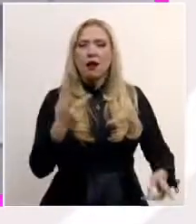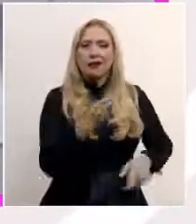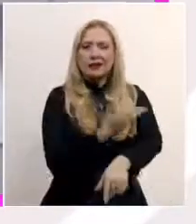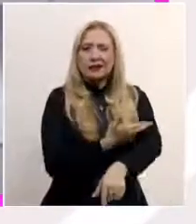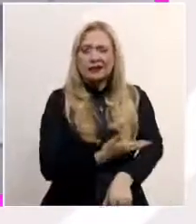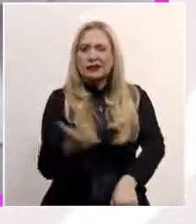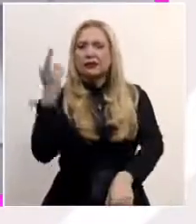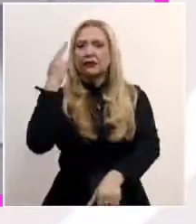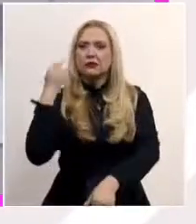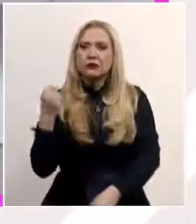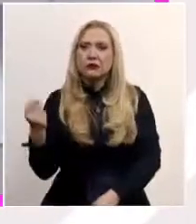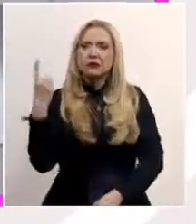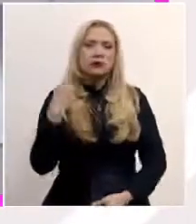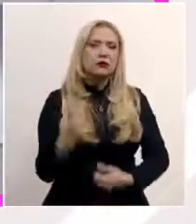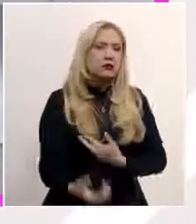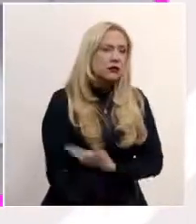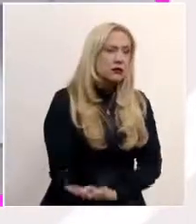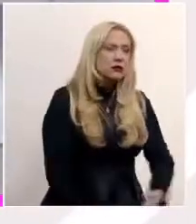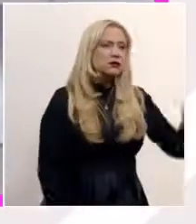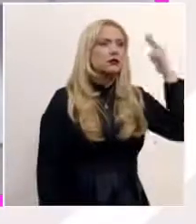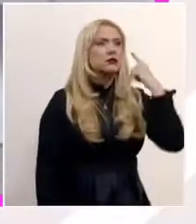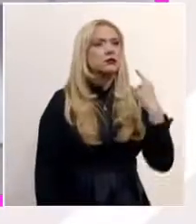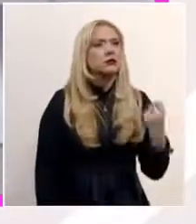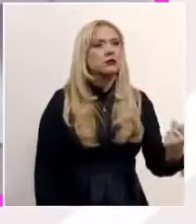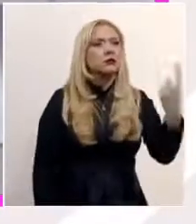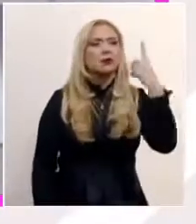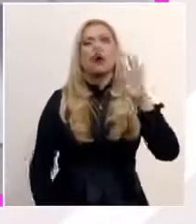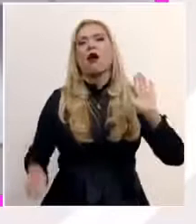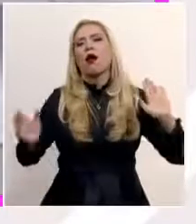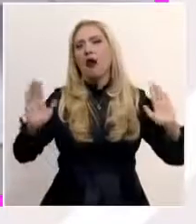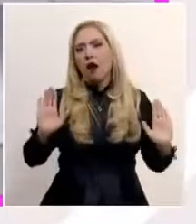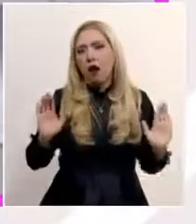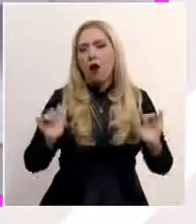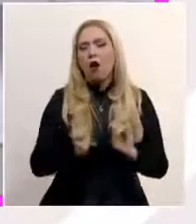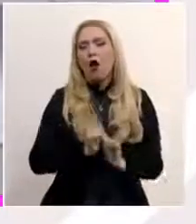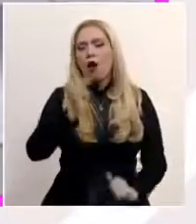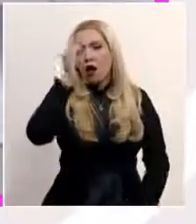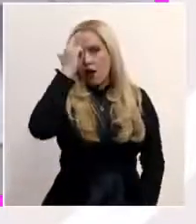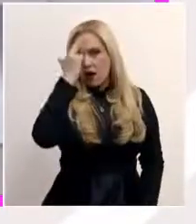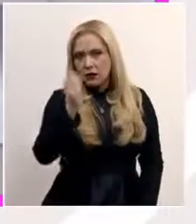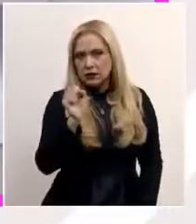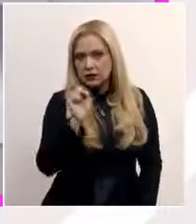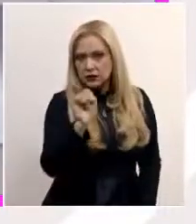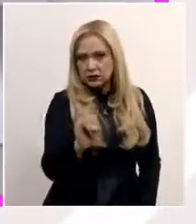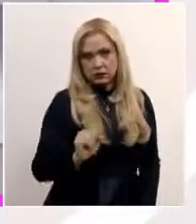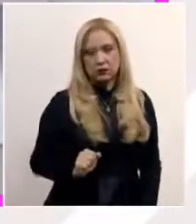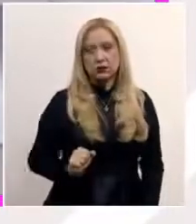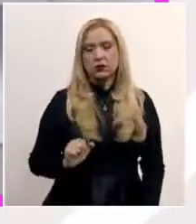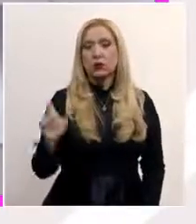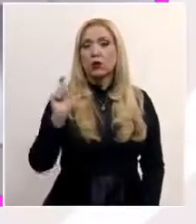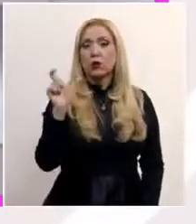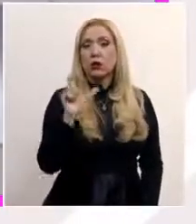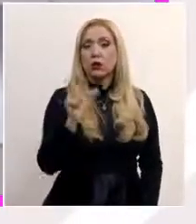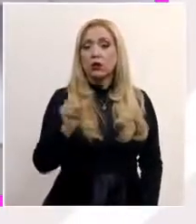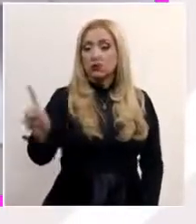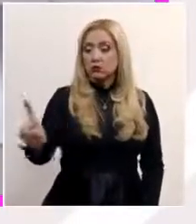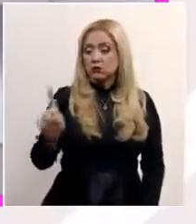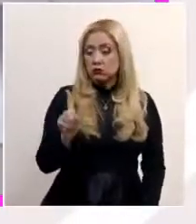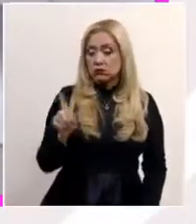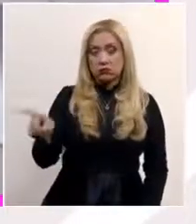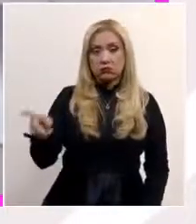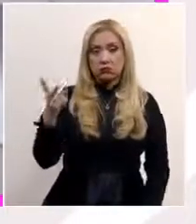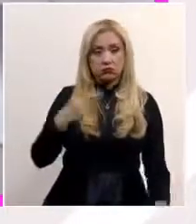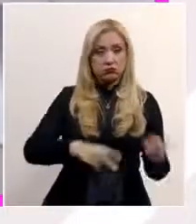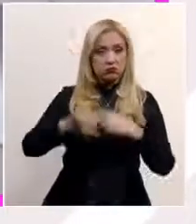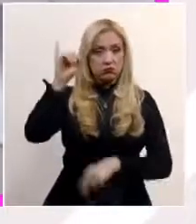contundentes, como lo decía, ¿no? O sea, la verdad es que parte de lo que les decimos a todos los patrones cuando llega un caso por embarazo es que